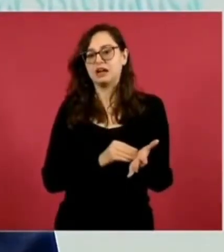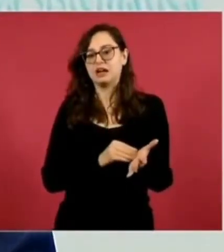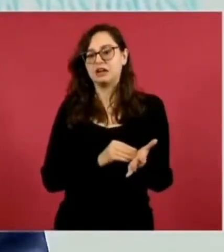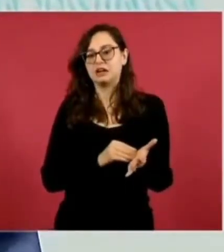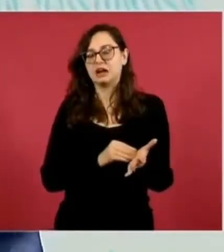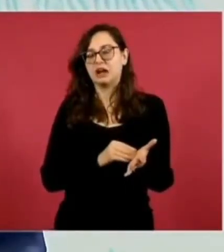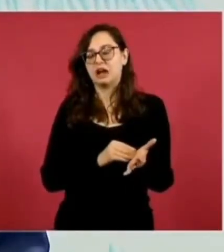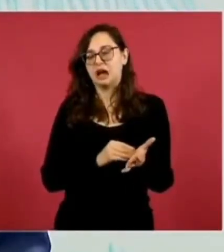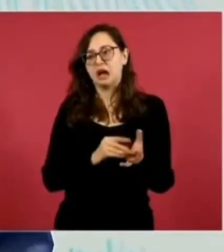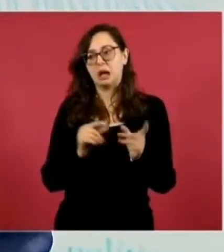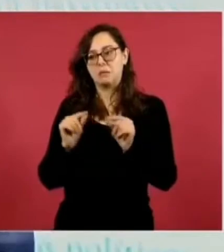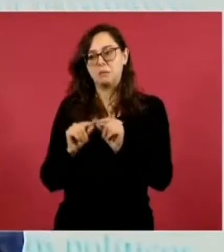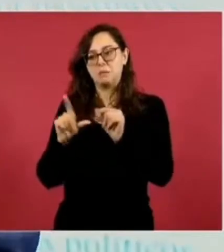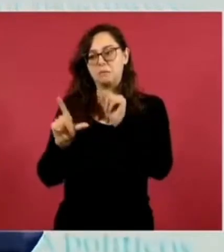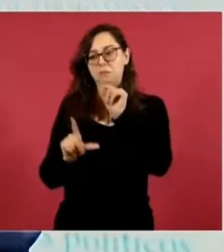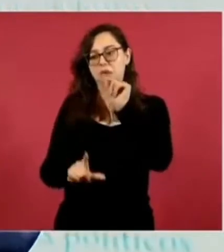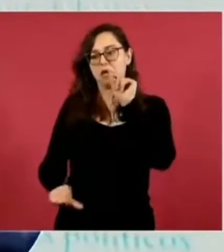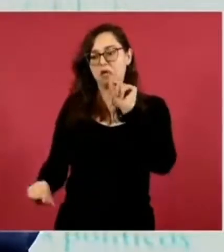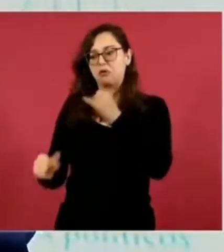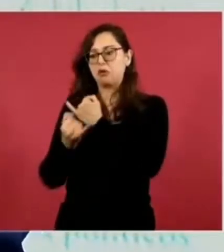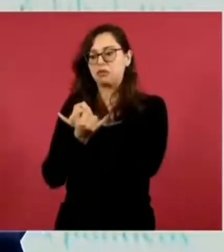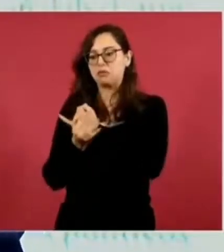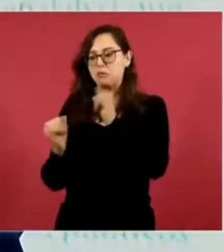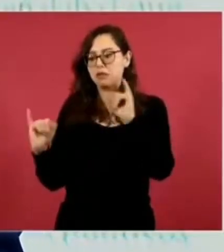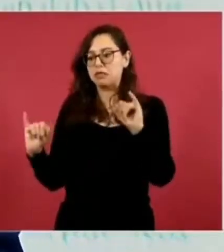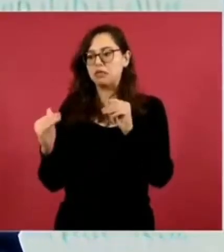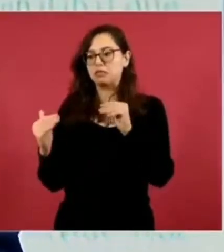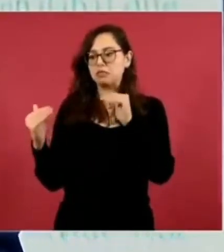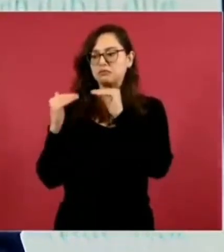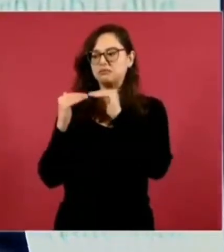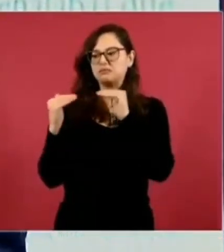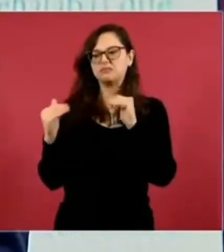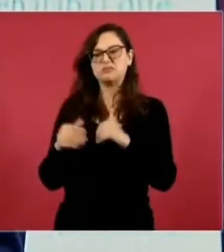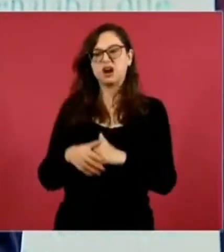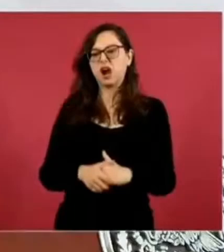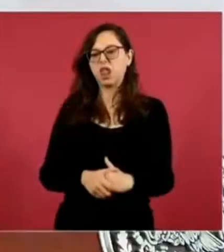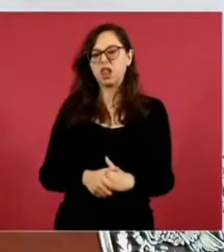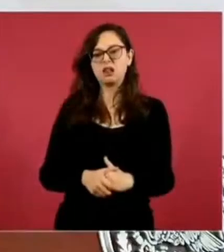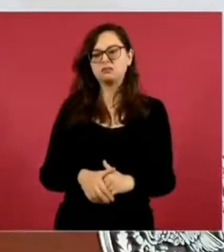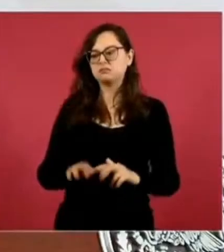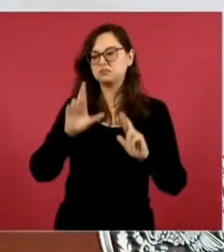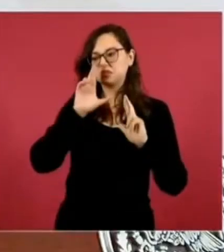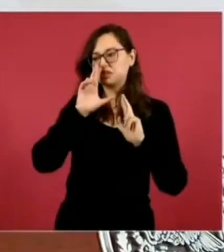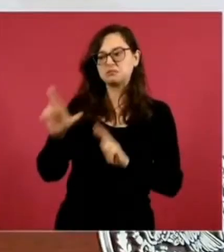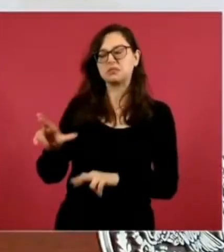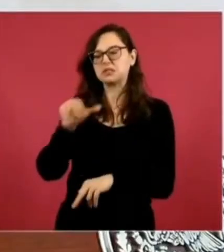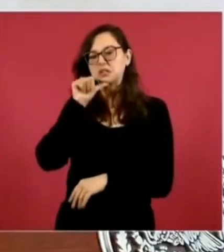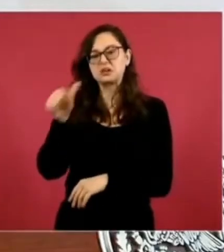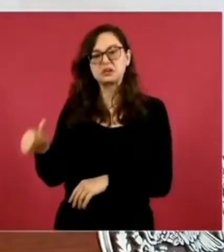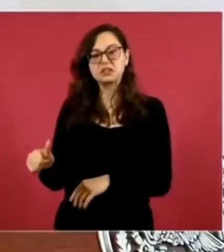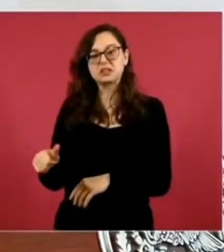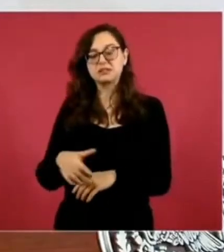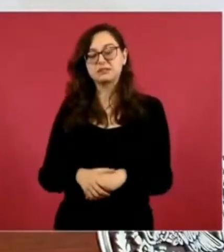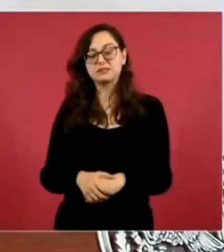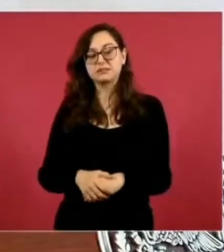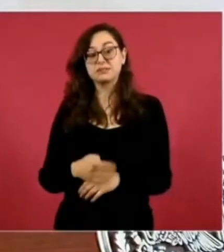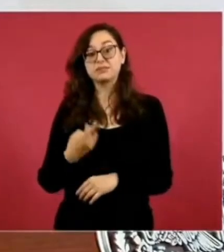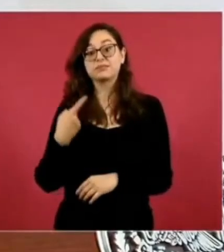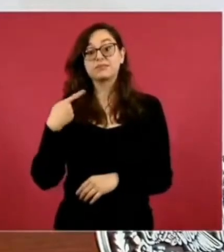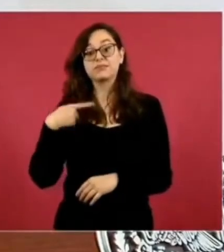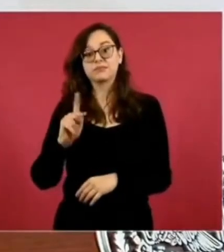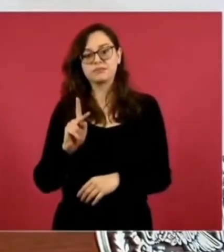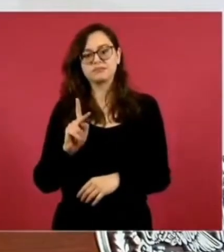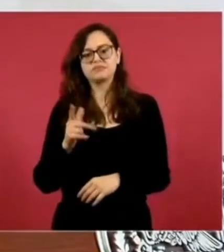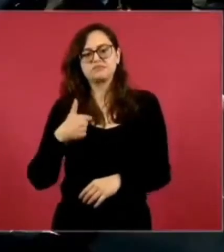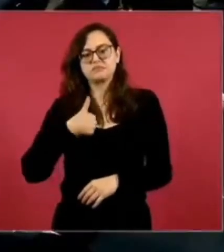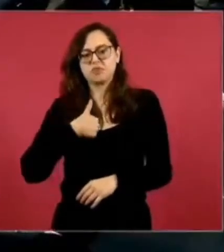la independencia, la soberanía de los pueblos. Pero yo no pierdo